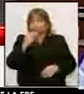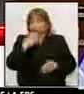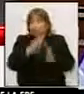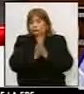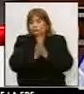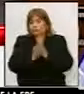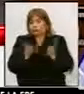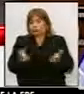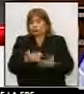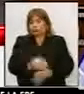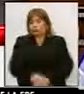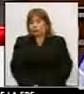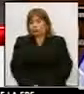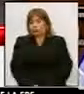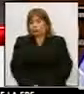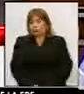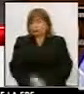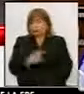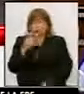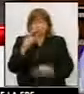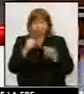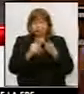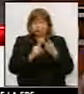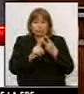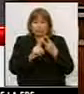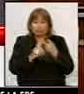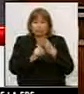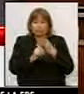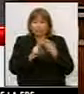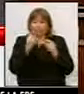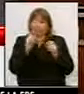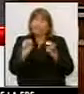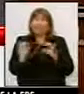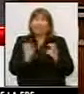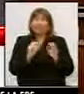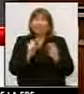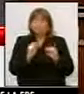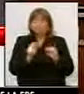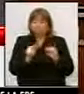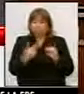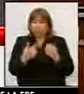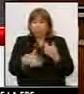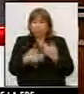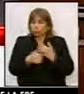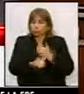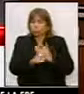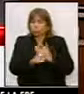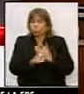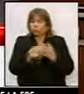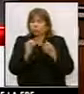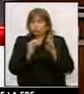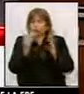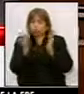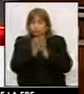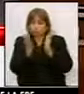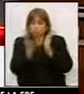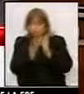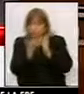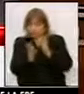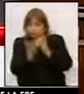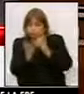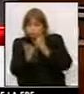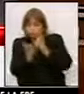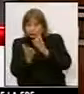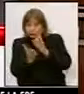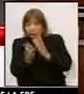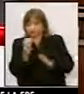estas facultades. En segundo lugar, lo que ha hecho ese directorio gravemente también es fondear en el